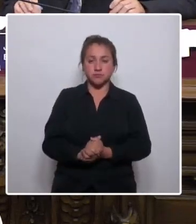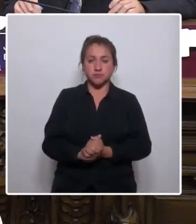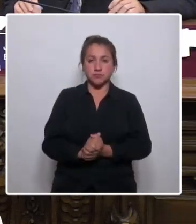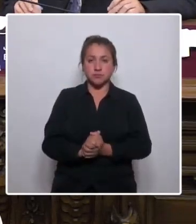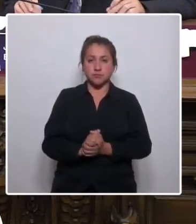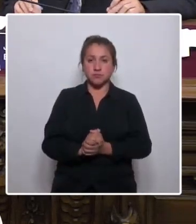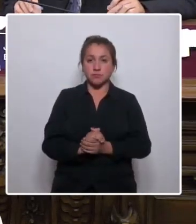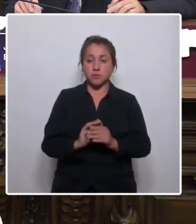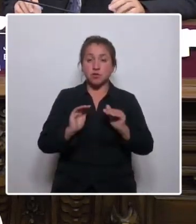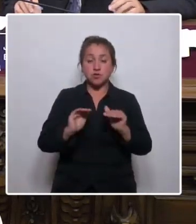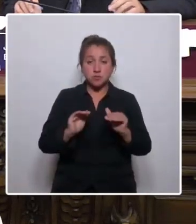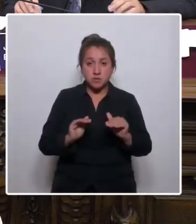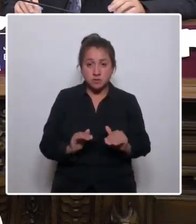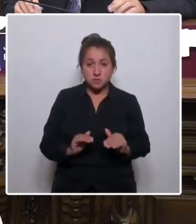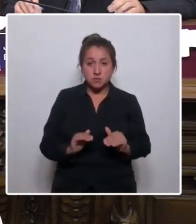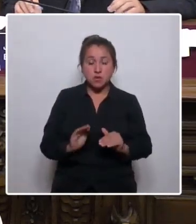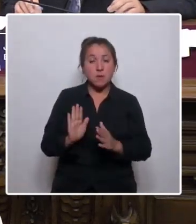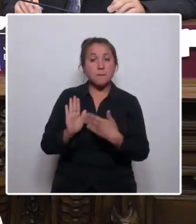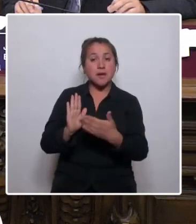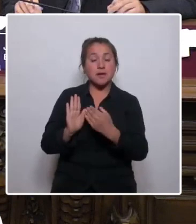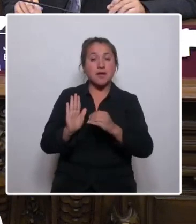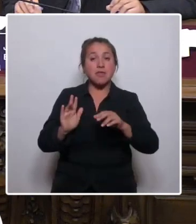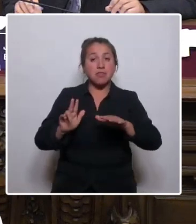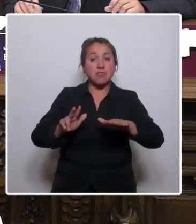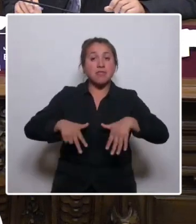mismo, vamos en la página 18,